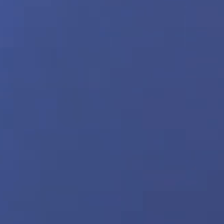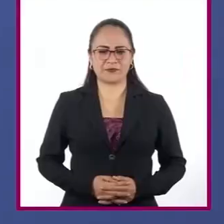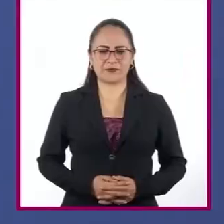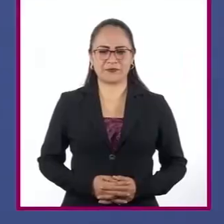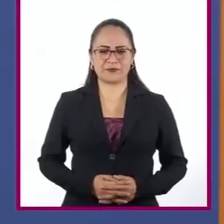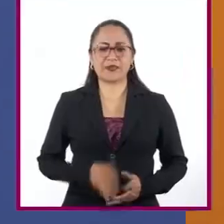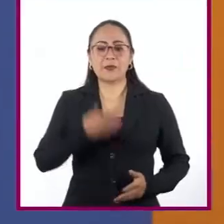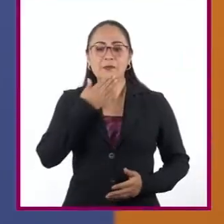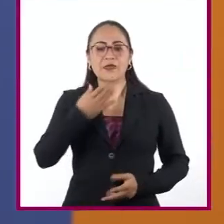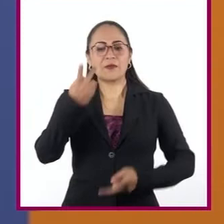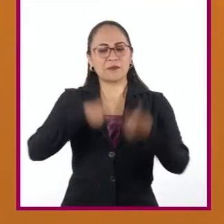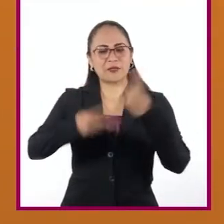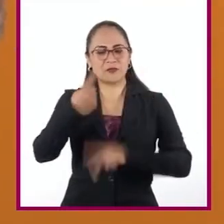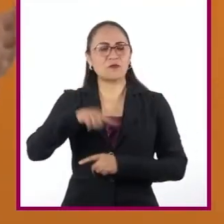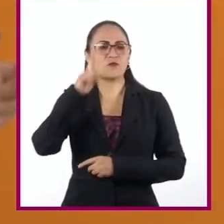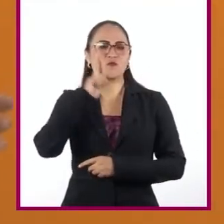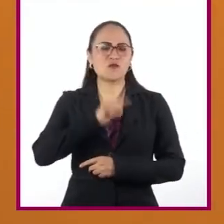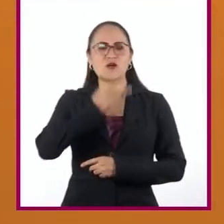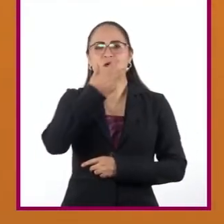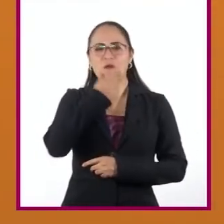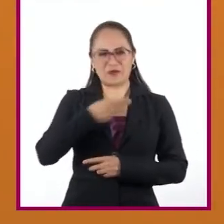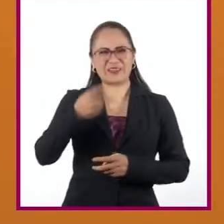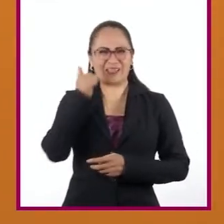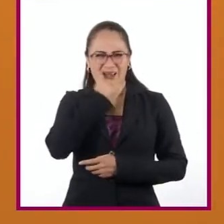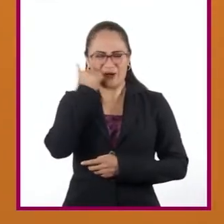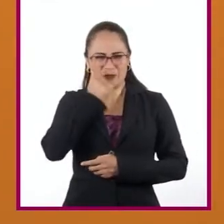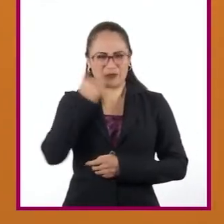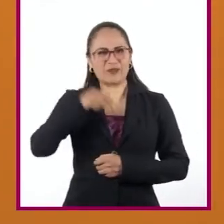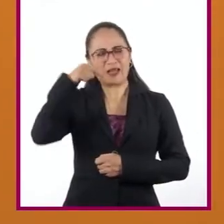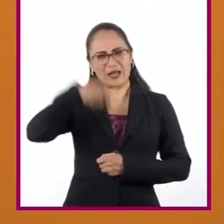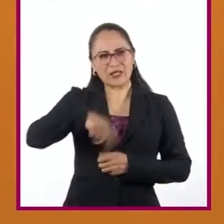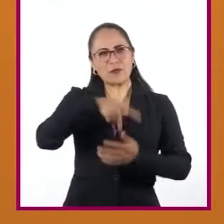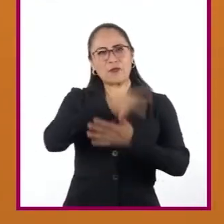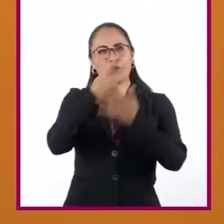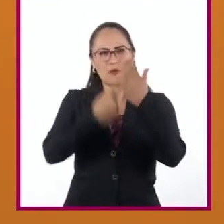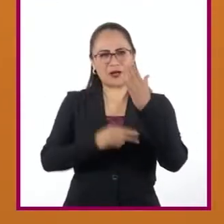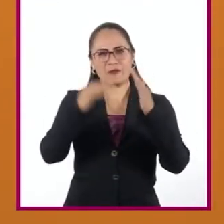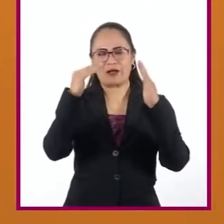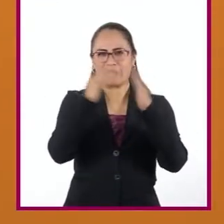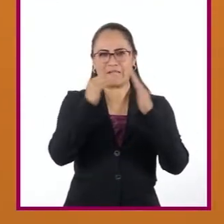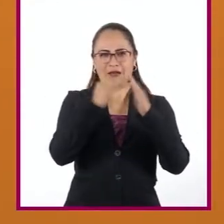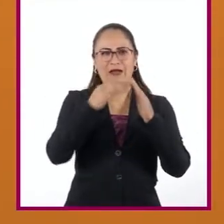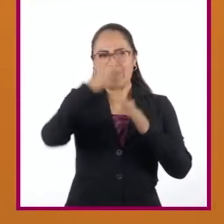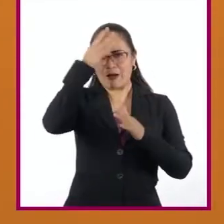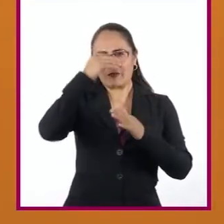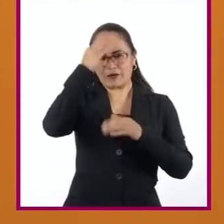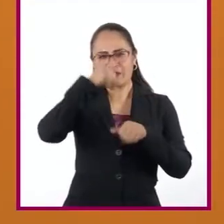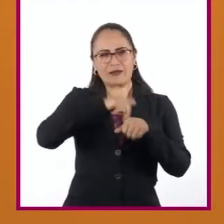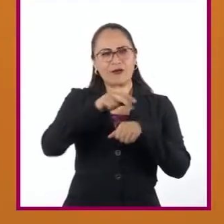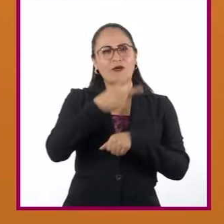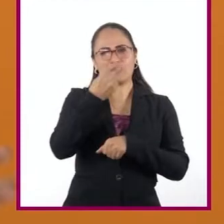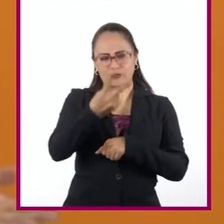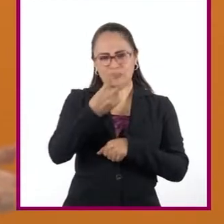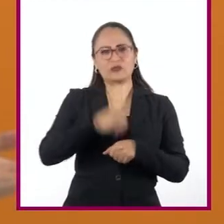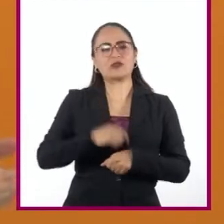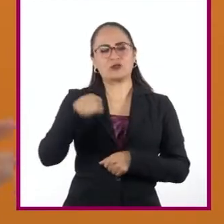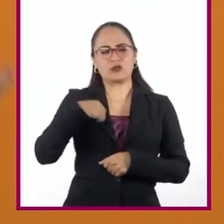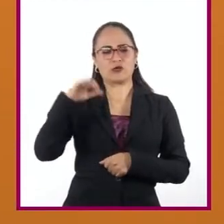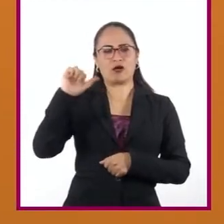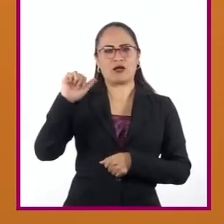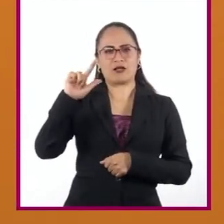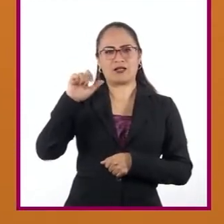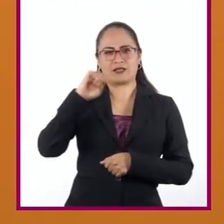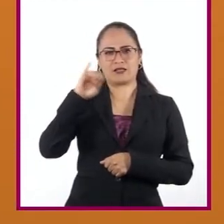Bienvenidas y bienvenidos a un programa más de la estrategia Aprende en Casa 2. Mi nombre es Alejandra Valenzuela